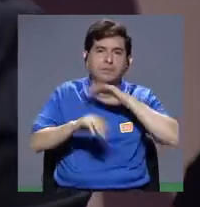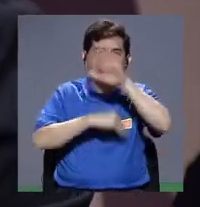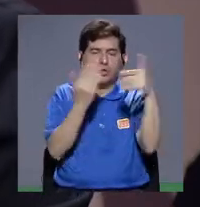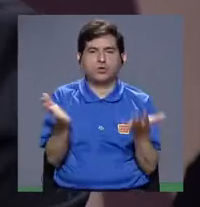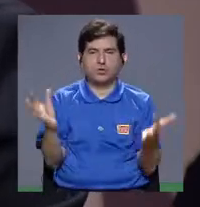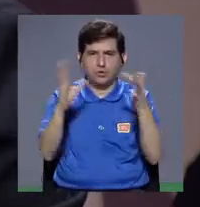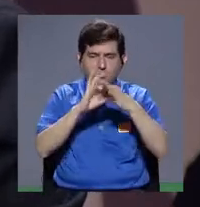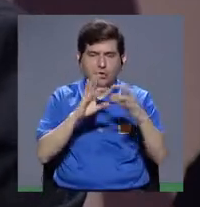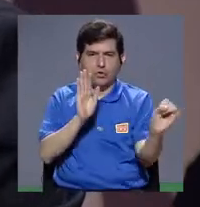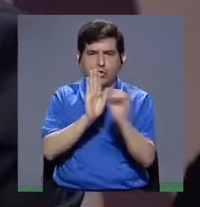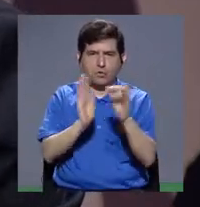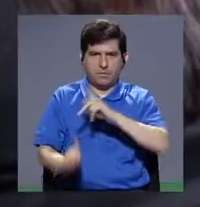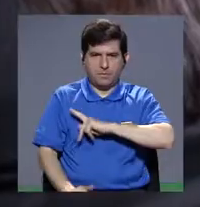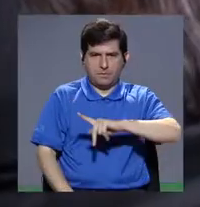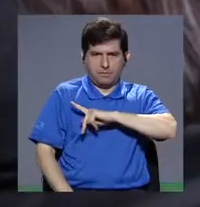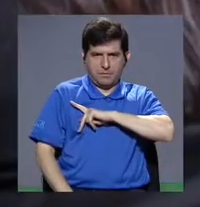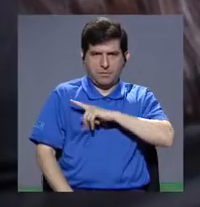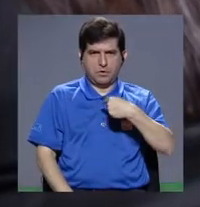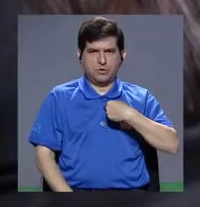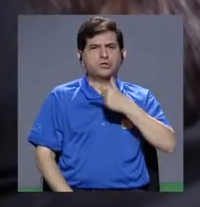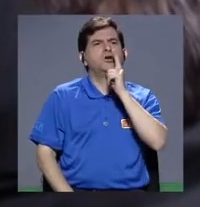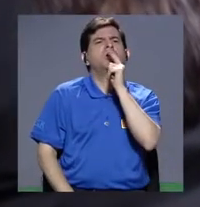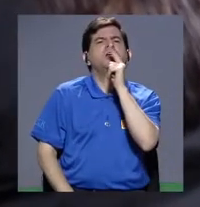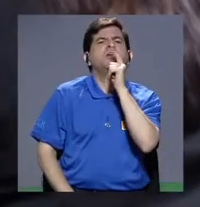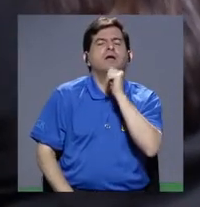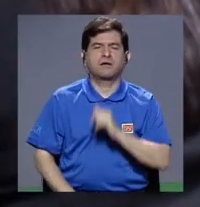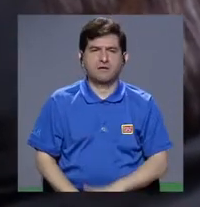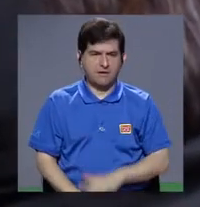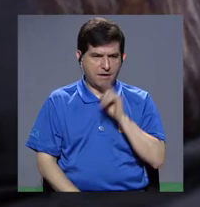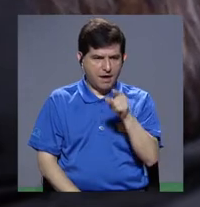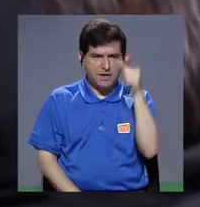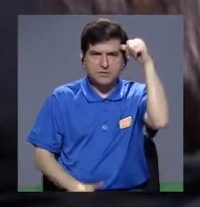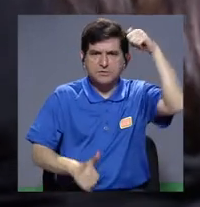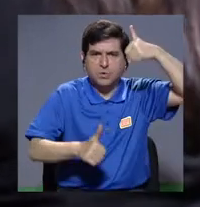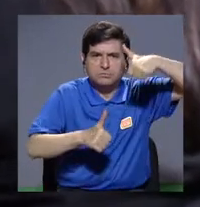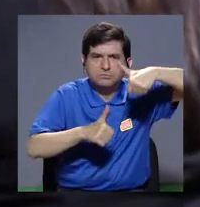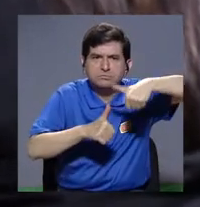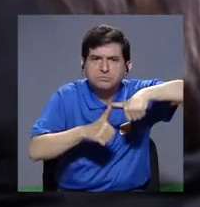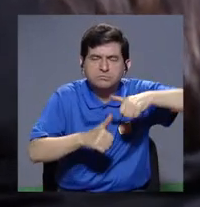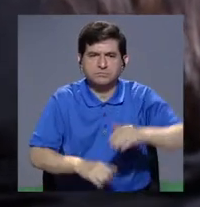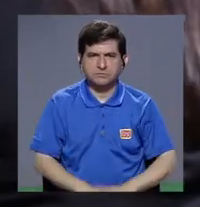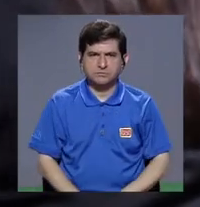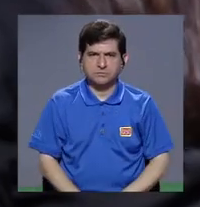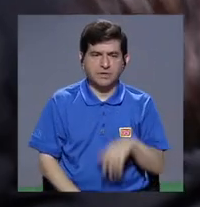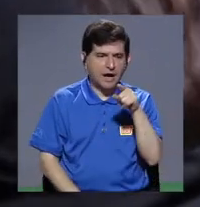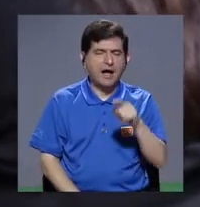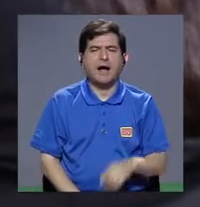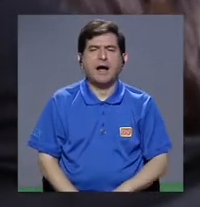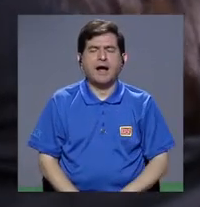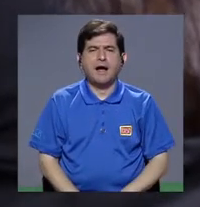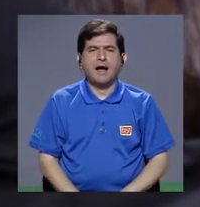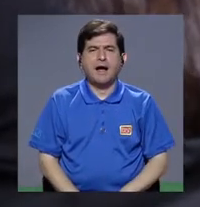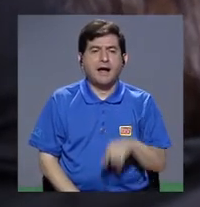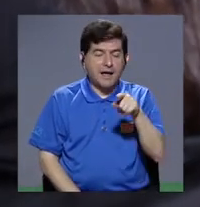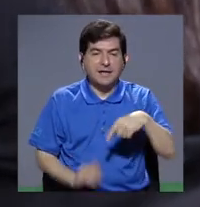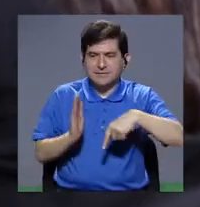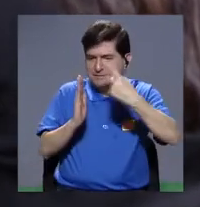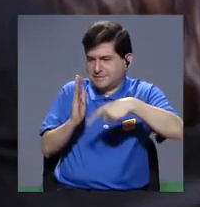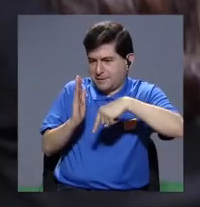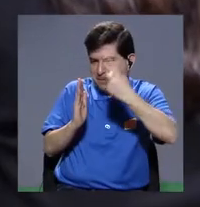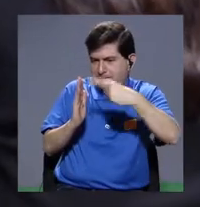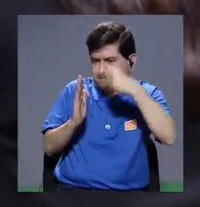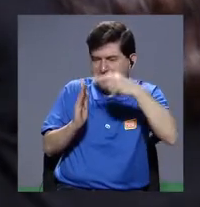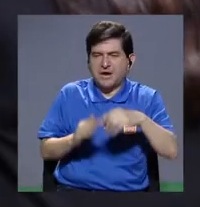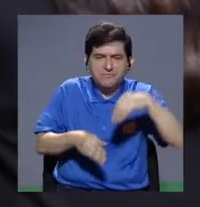en relación con la identidad personal con quién soy yo eso es lo que nos recuerda verdad lo que va nutriendo ese perfil